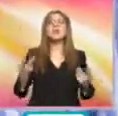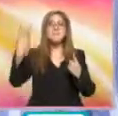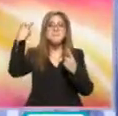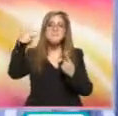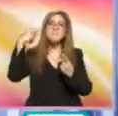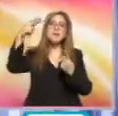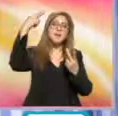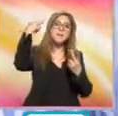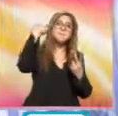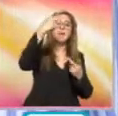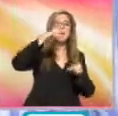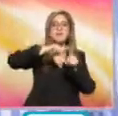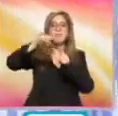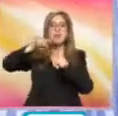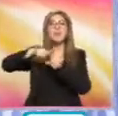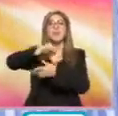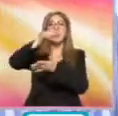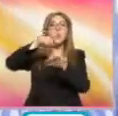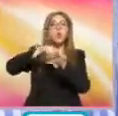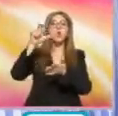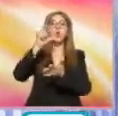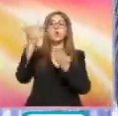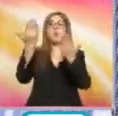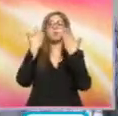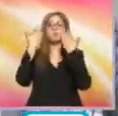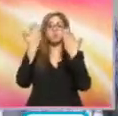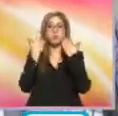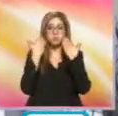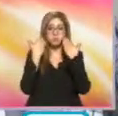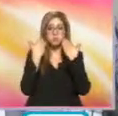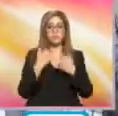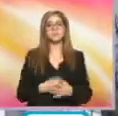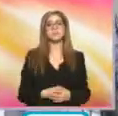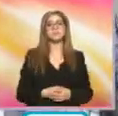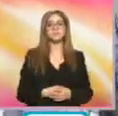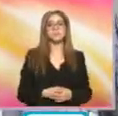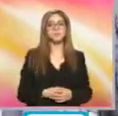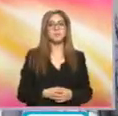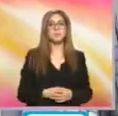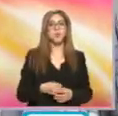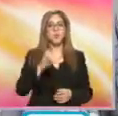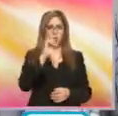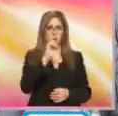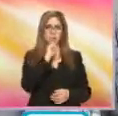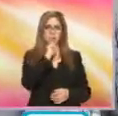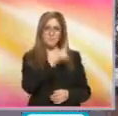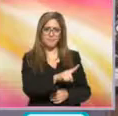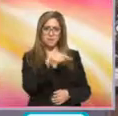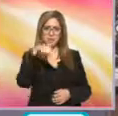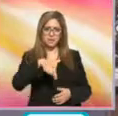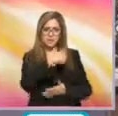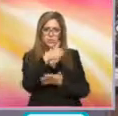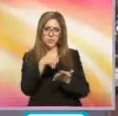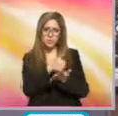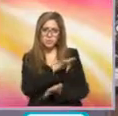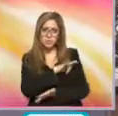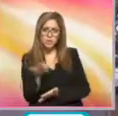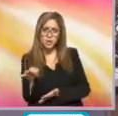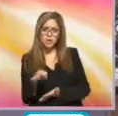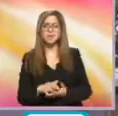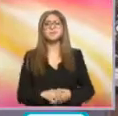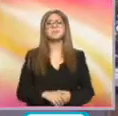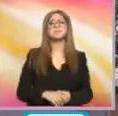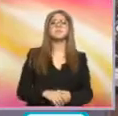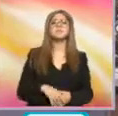viajando mucho a lugares cálidos, ¿no? Y de aquí, Pero de no para los la linos, ciudad, o sí se vale que puedas usar. Porque el lino, lino, de hecho, es Sí, se como